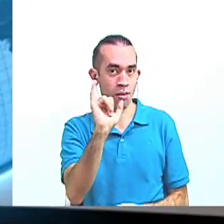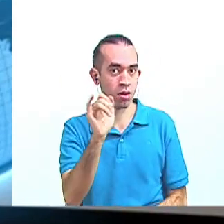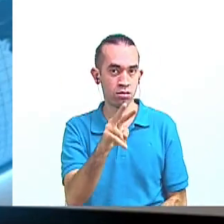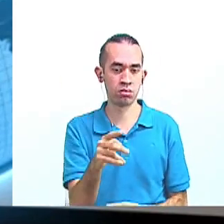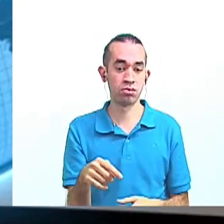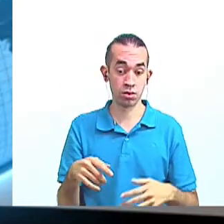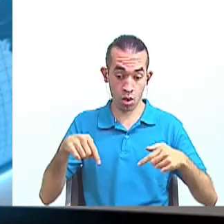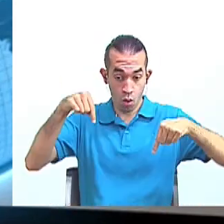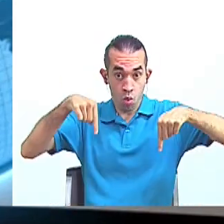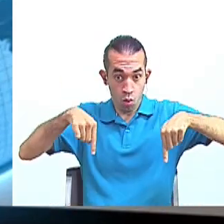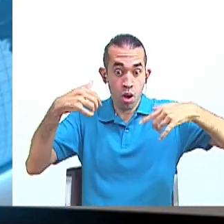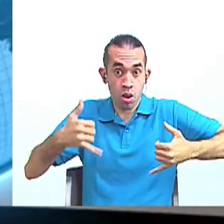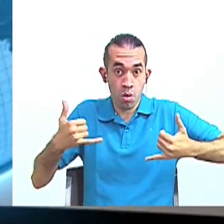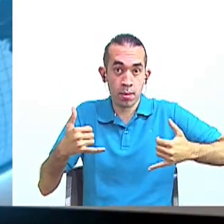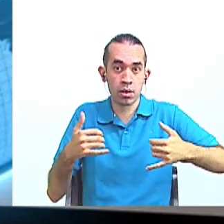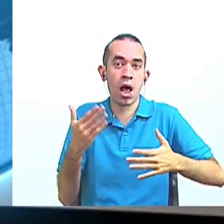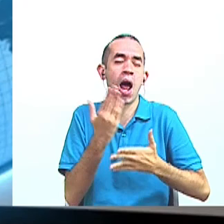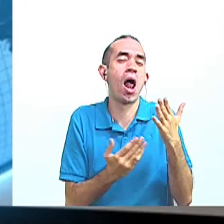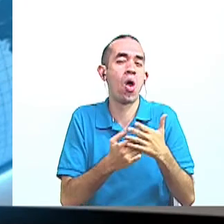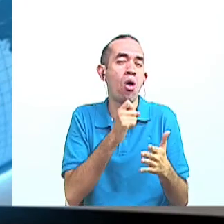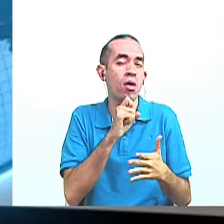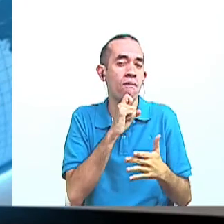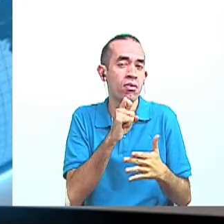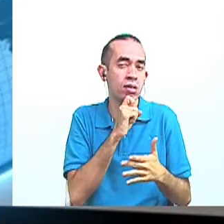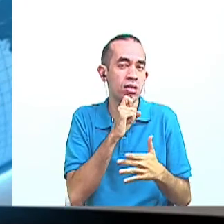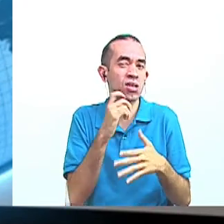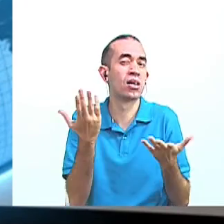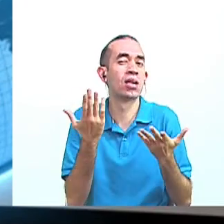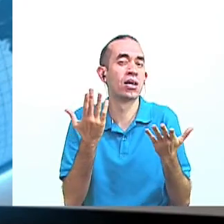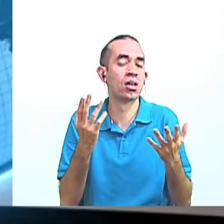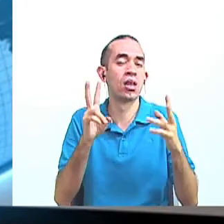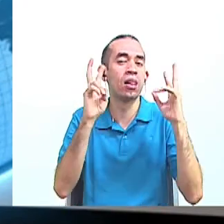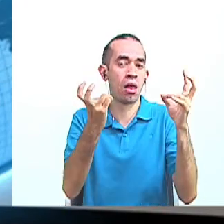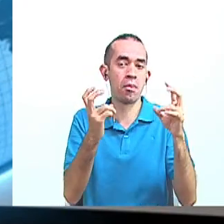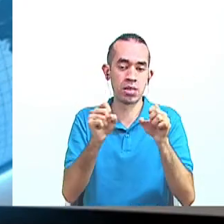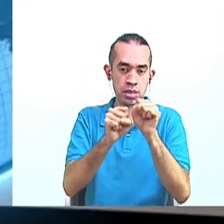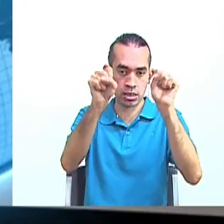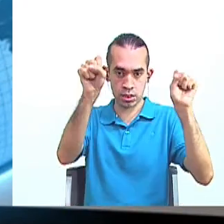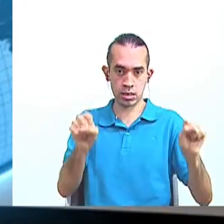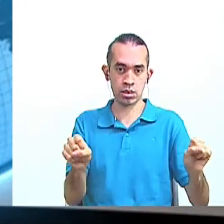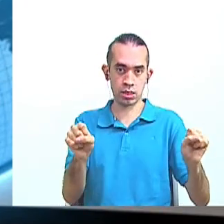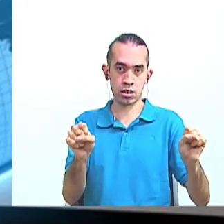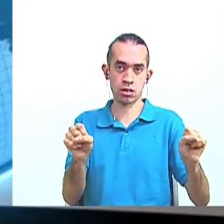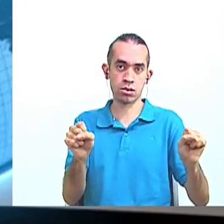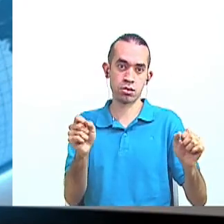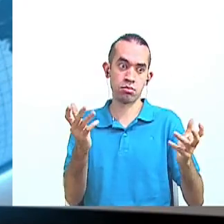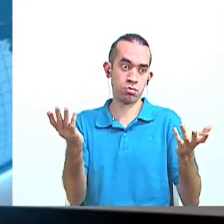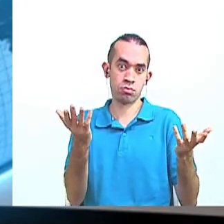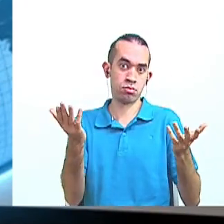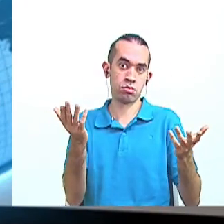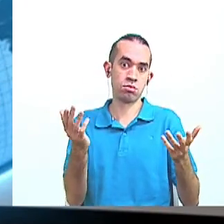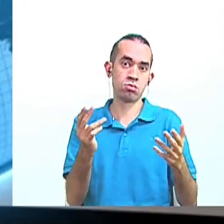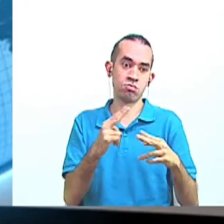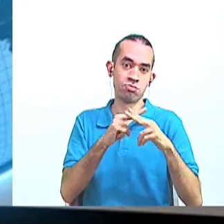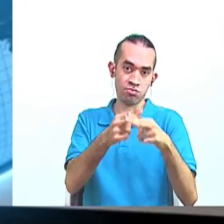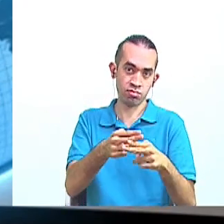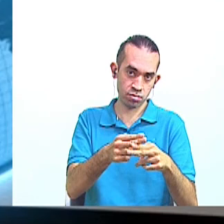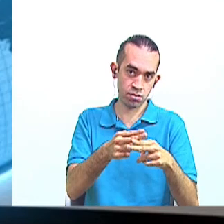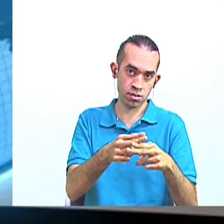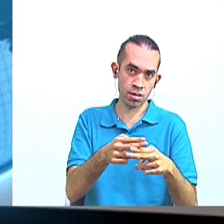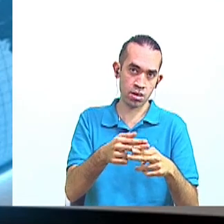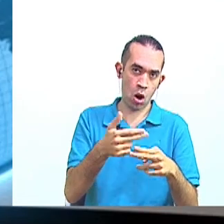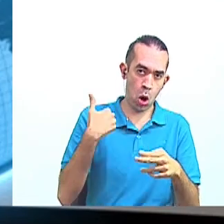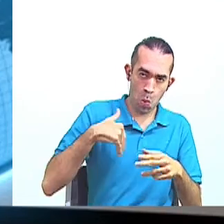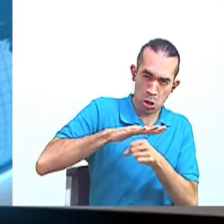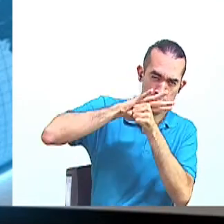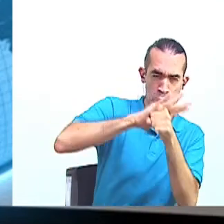hoy todavía tenemos algunas dificultades en cuanto a un sistema de alguna manera que algunos catalogan como patriarcal,